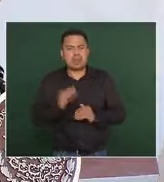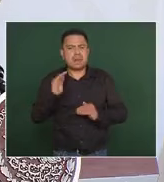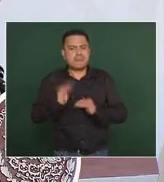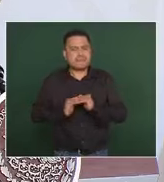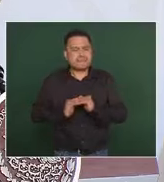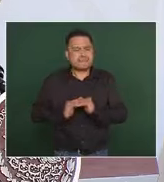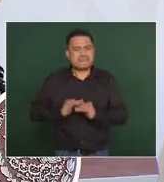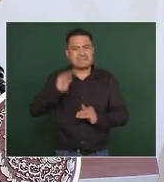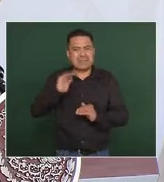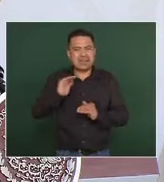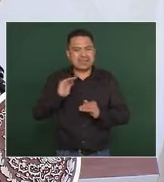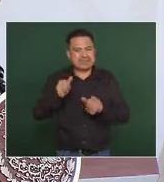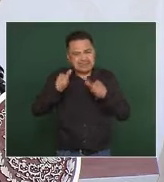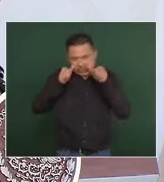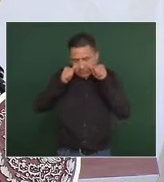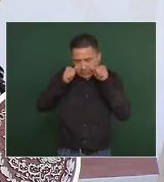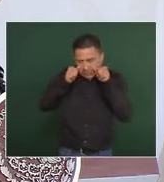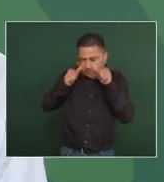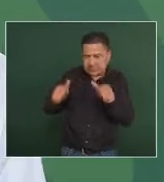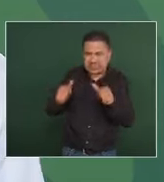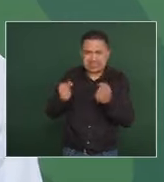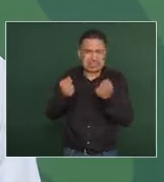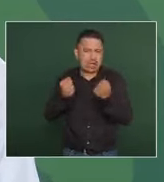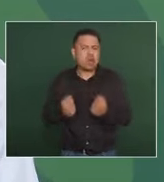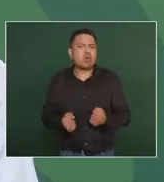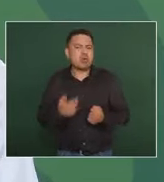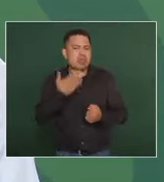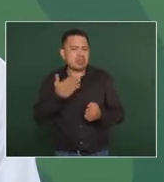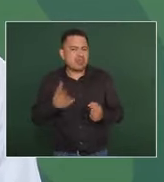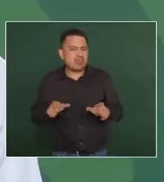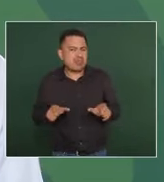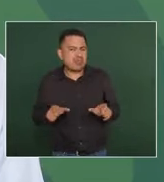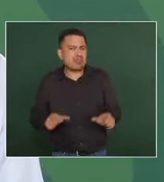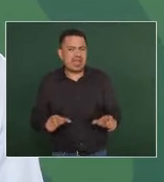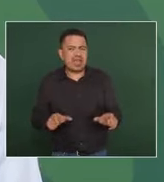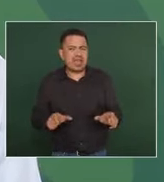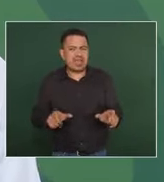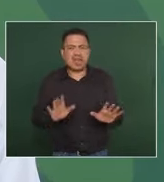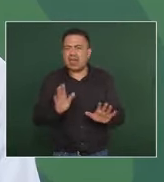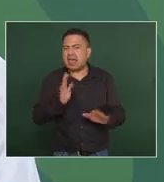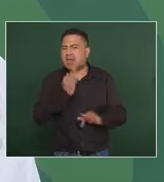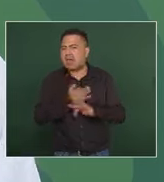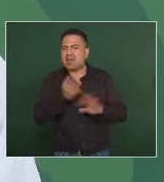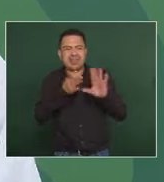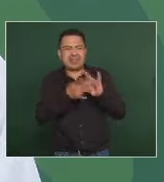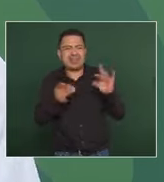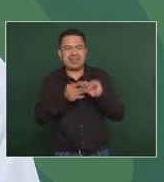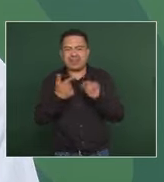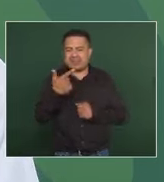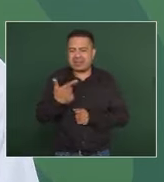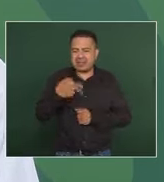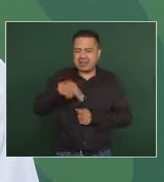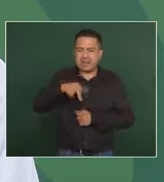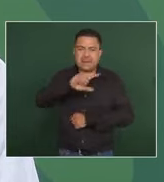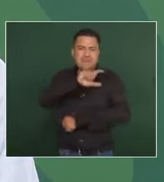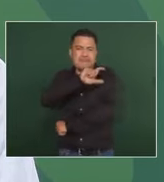más garantías, más seguridad. Hablaba yo de la Guardia Nacional,